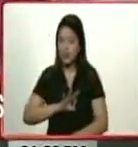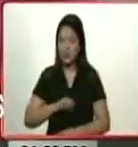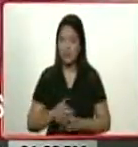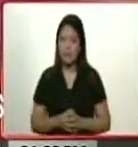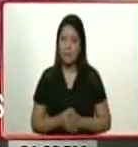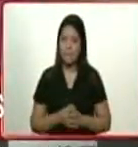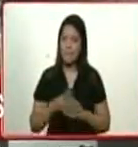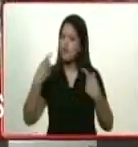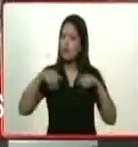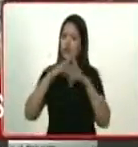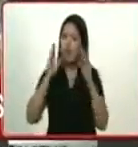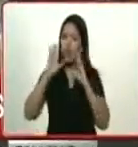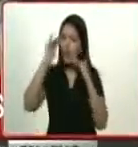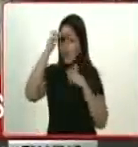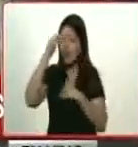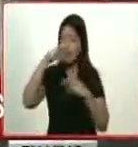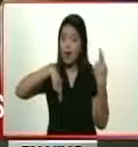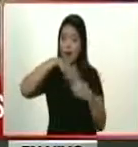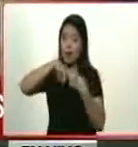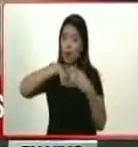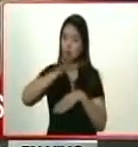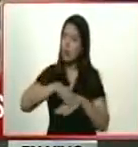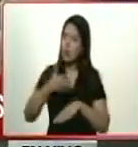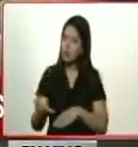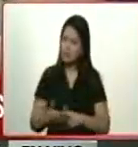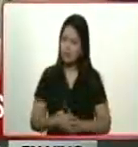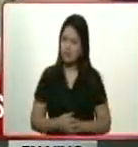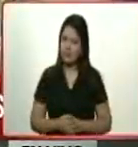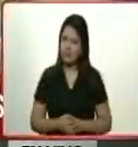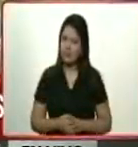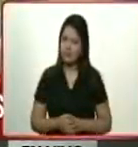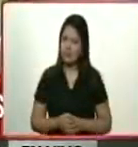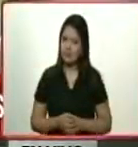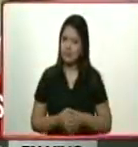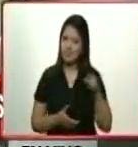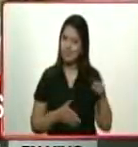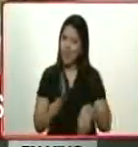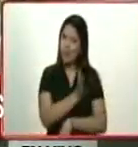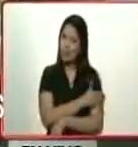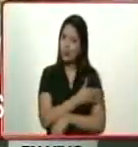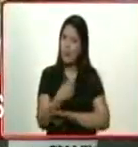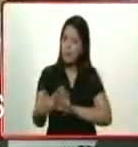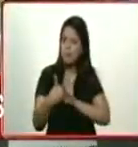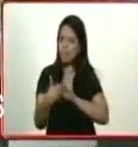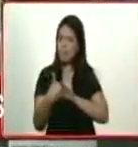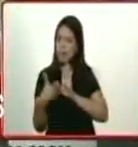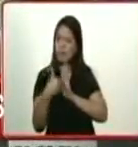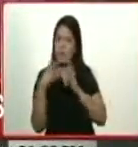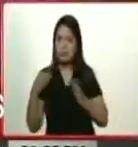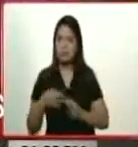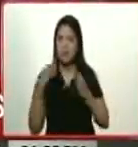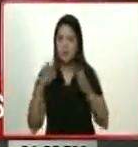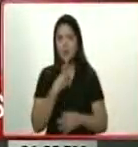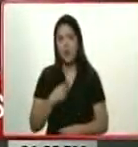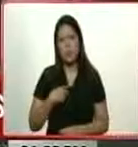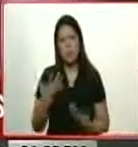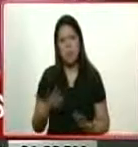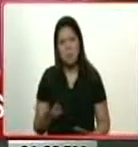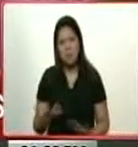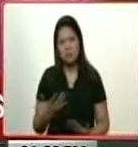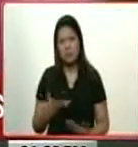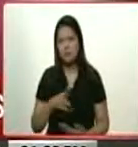nivel nacional. Es la masa más grande de productores y productoras, fundamentalmente productores y productores revolucionarios, además